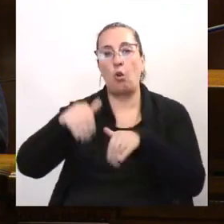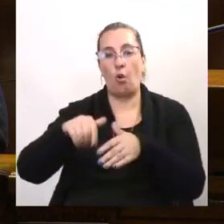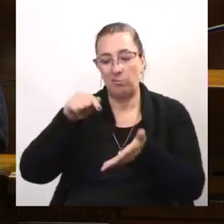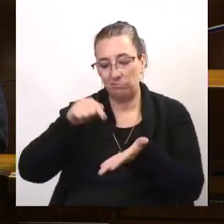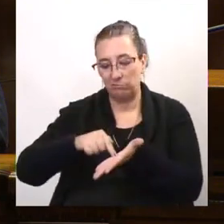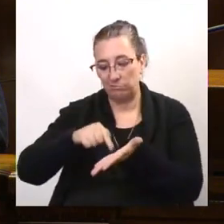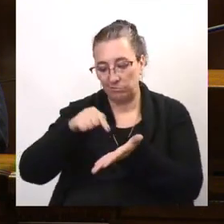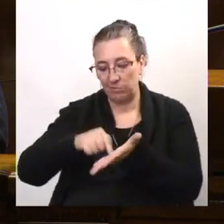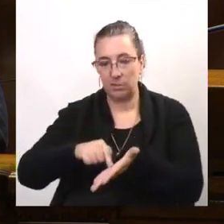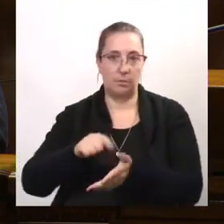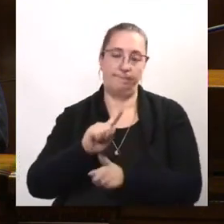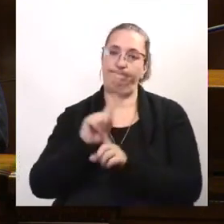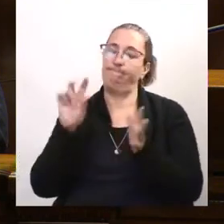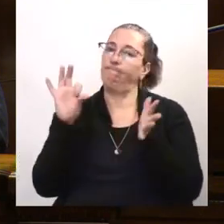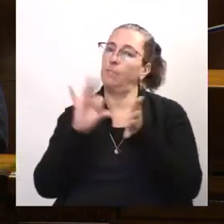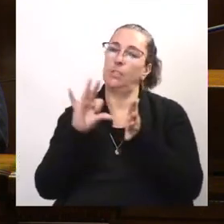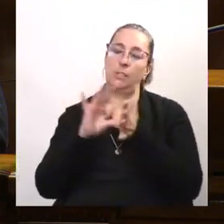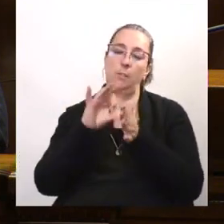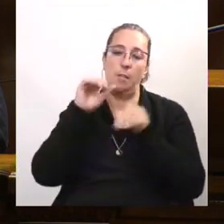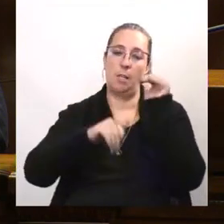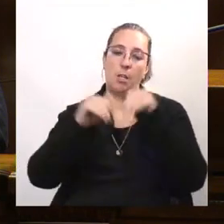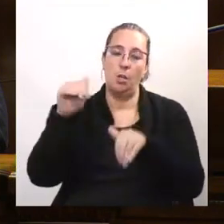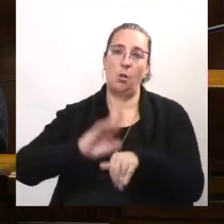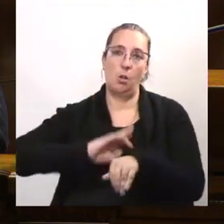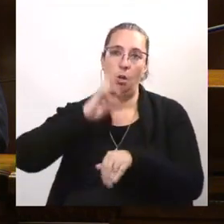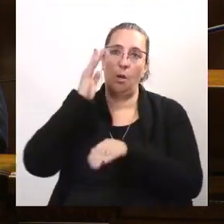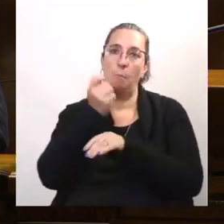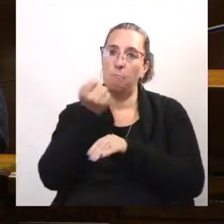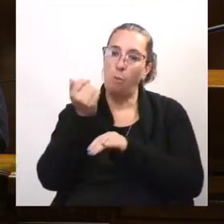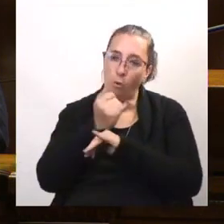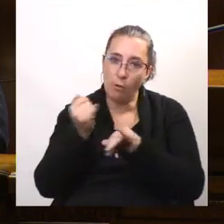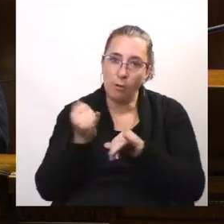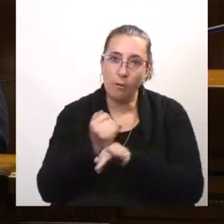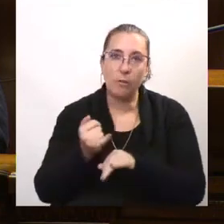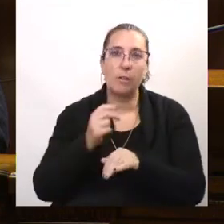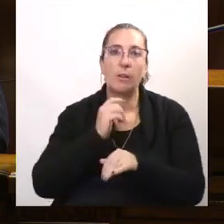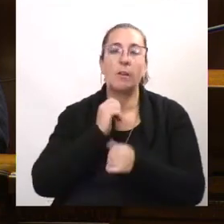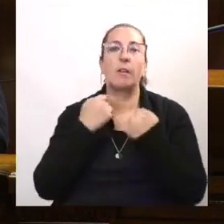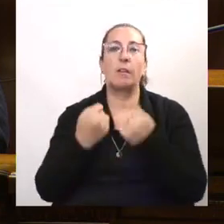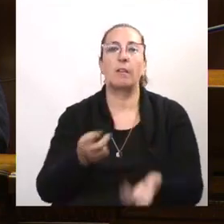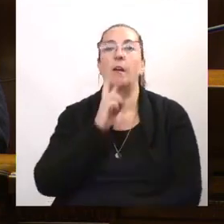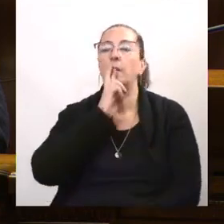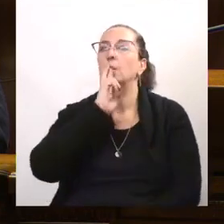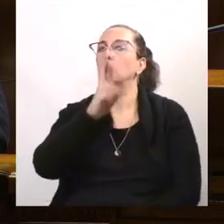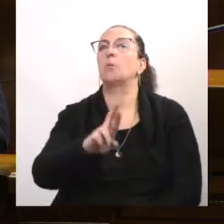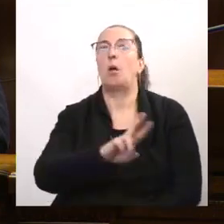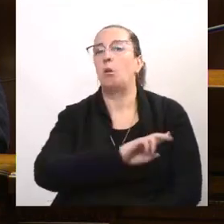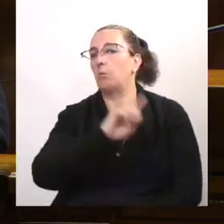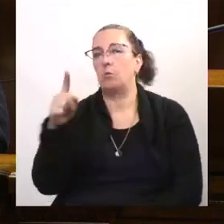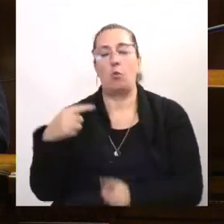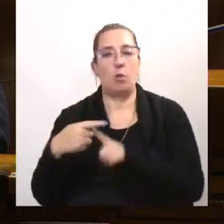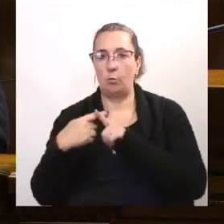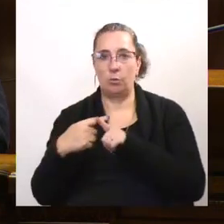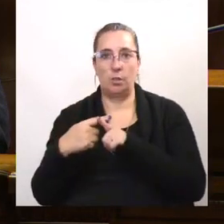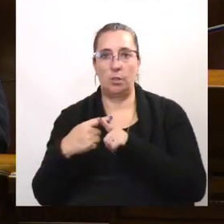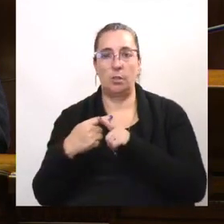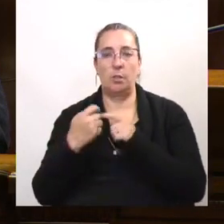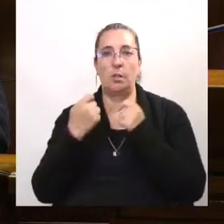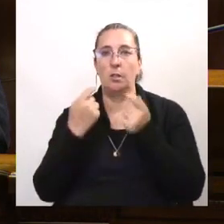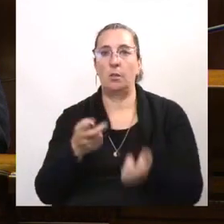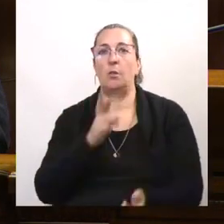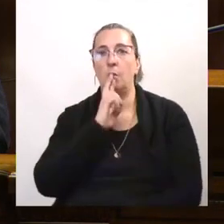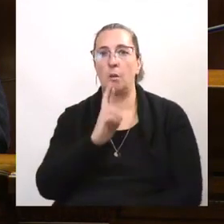El sistema electoral uruguayo, a los pocos minutos de cerrar las urnas, da el resultado y no se discute. Y ha dado resultados por menos